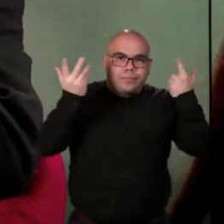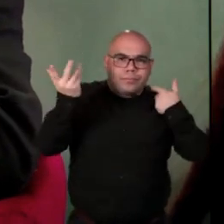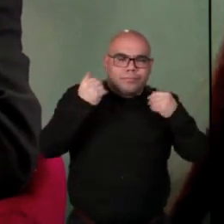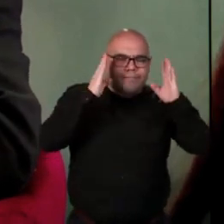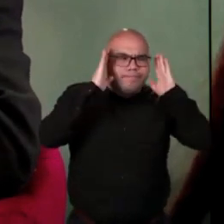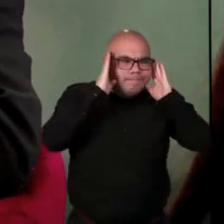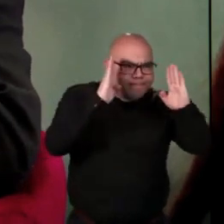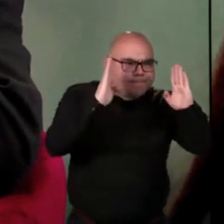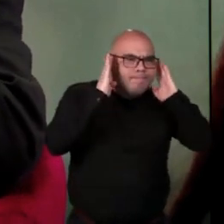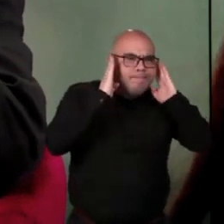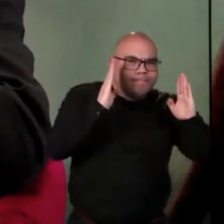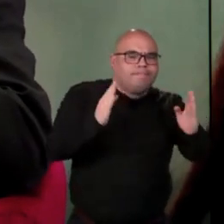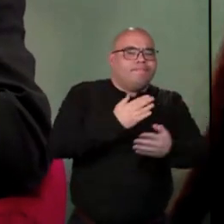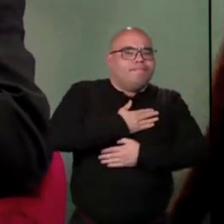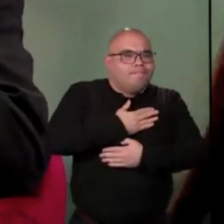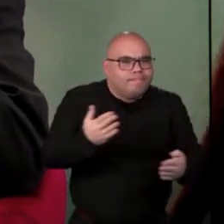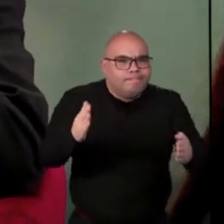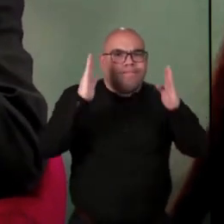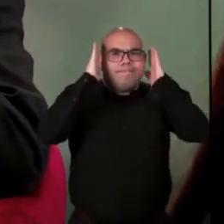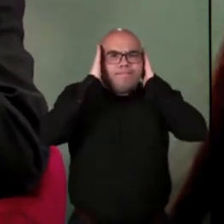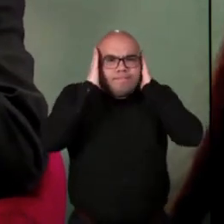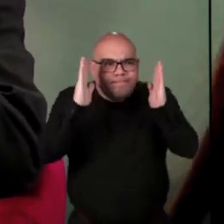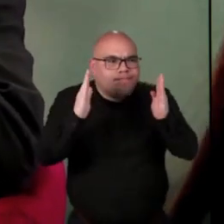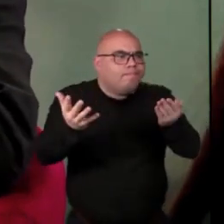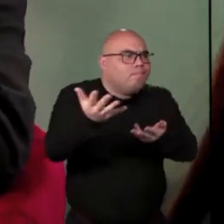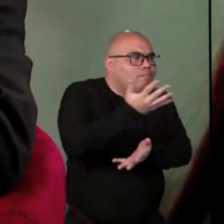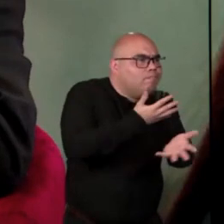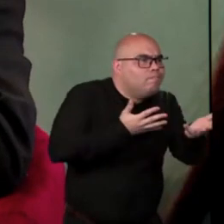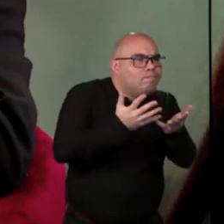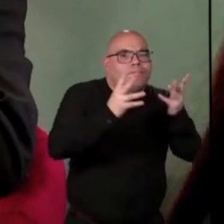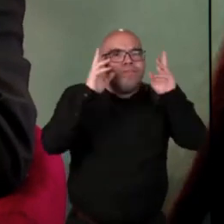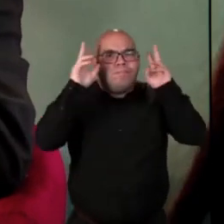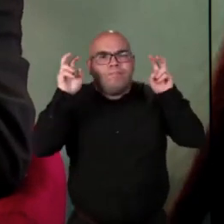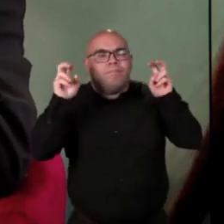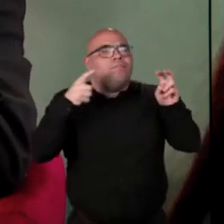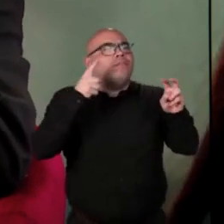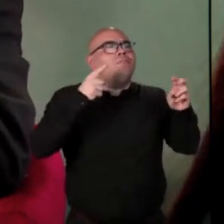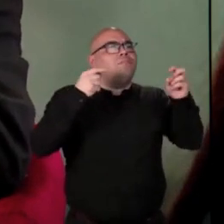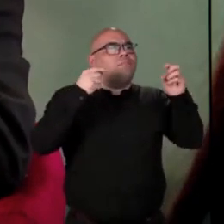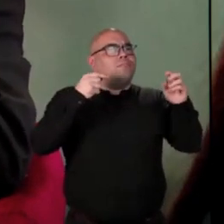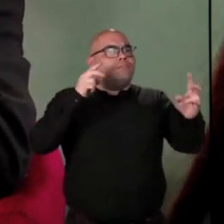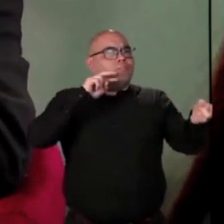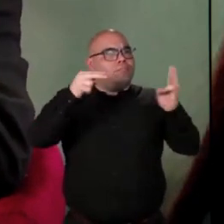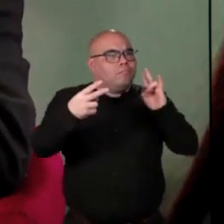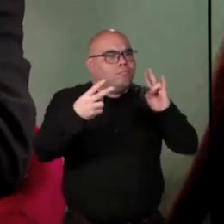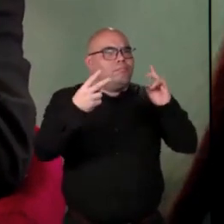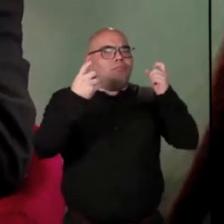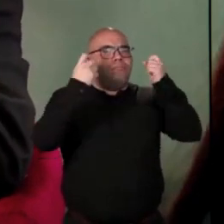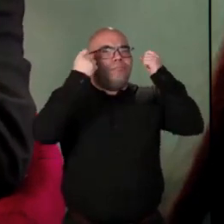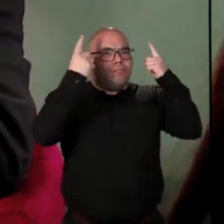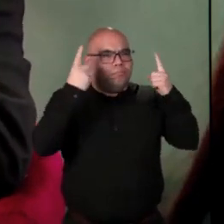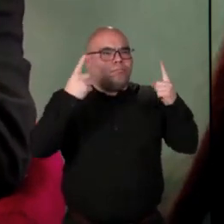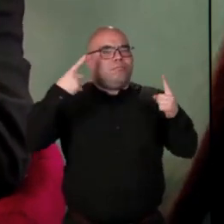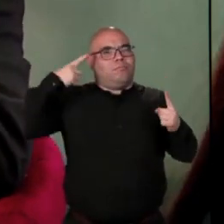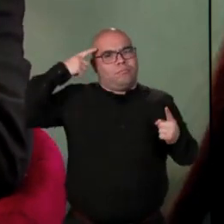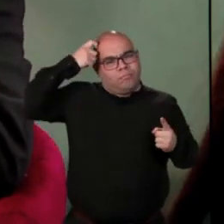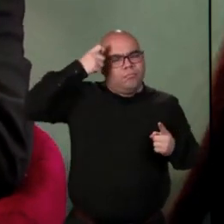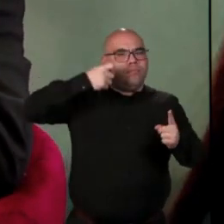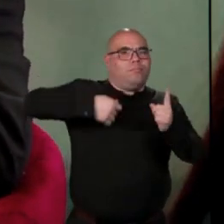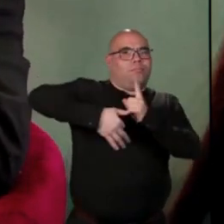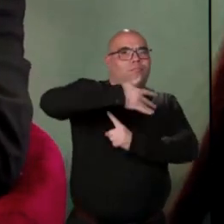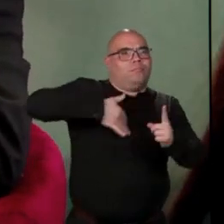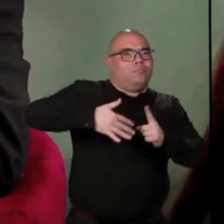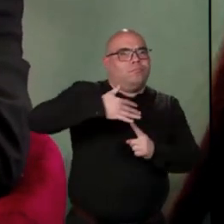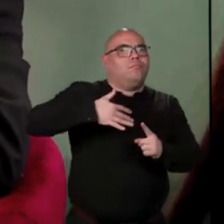nos permita ampliar la mirada y la percepción sobre el contexto, el entorno, retos y desafíos.